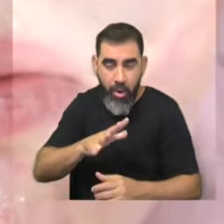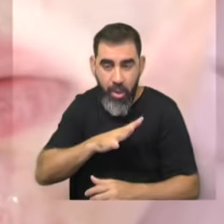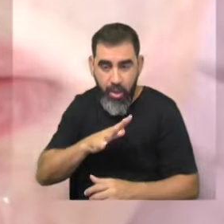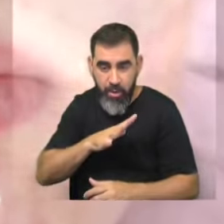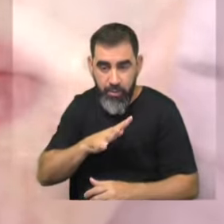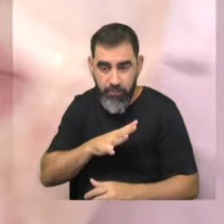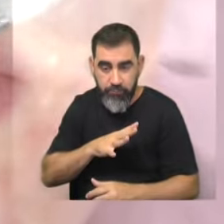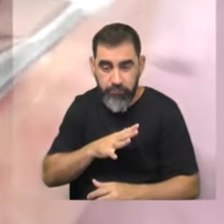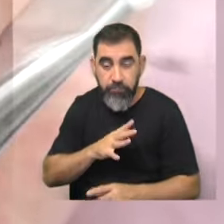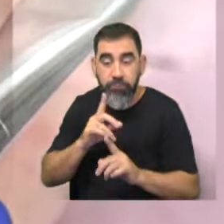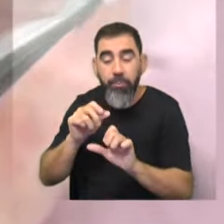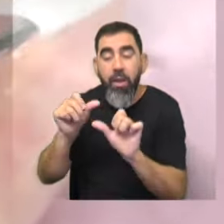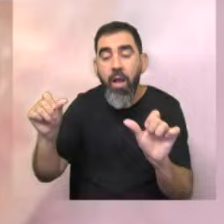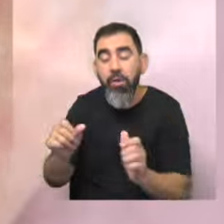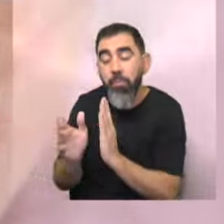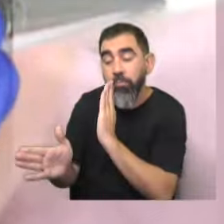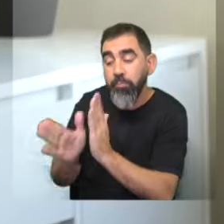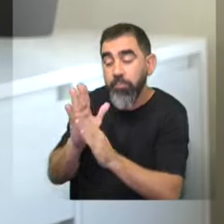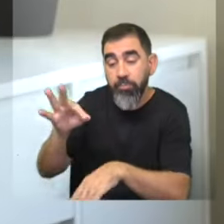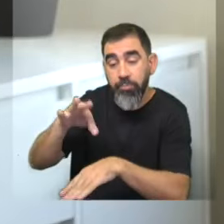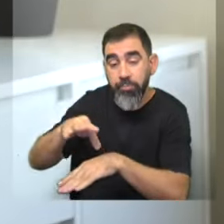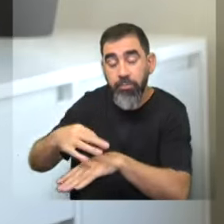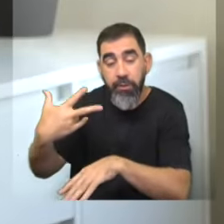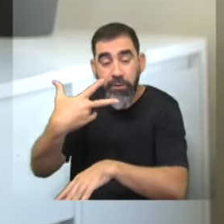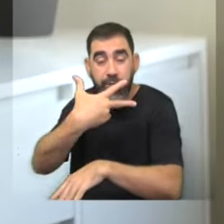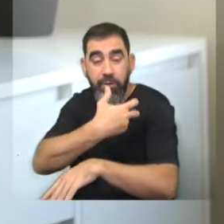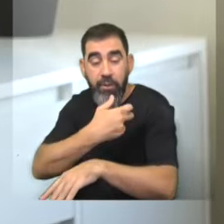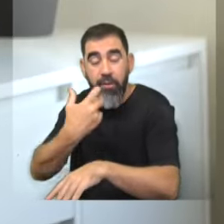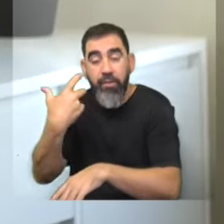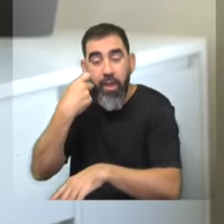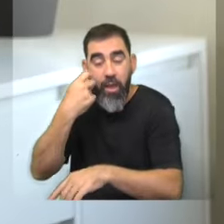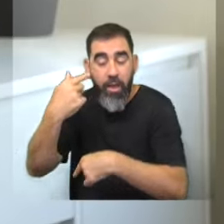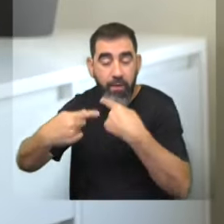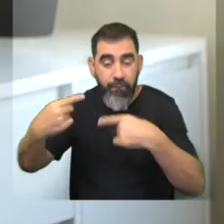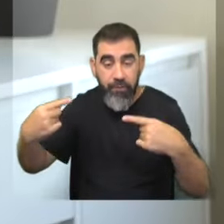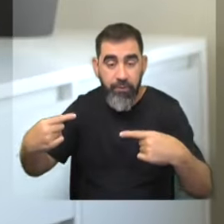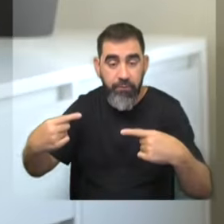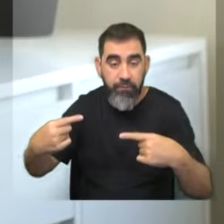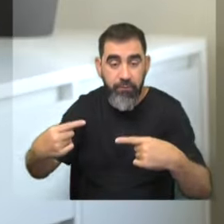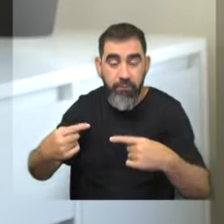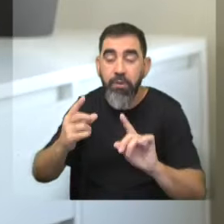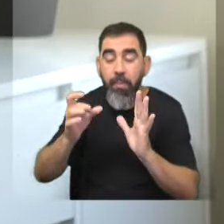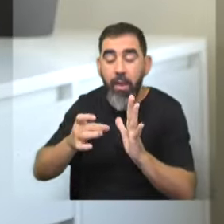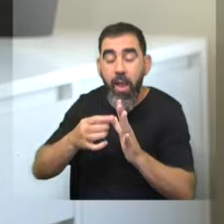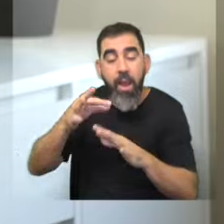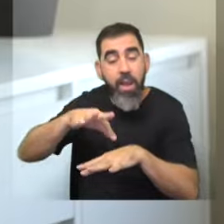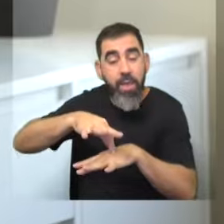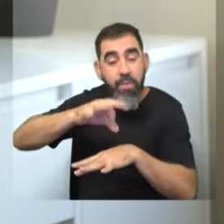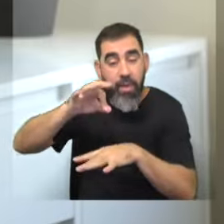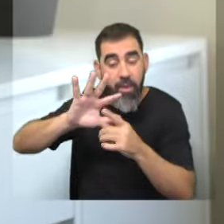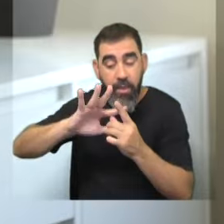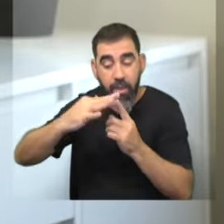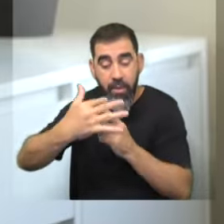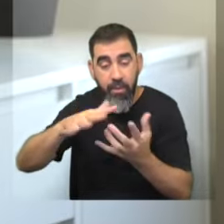Y también las cosas que hacemos en consultorio, como inyectables para mejorar el colágeno y todas esas cosas, también influyen en la calidad de esa piel que rodea la